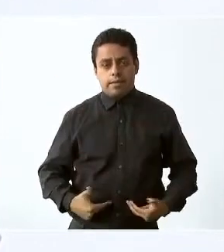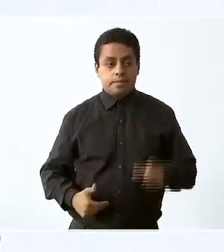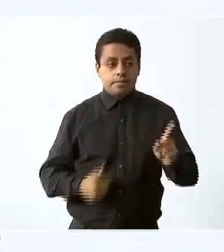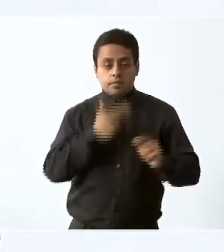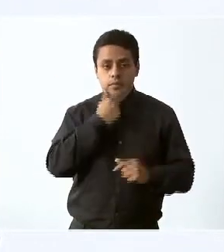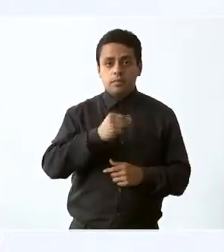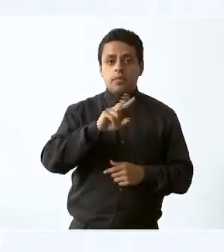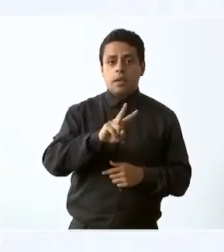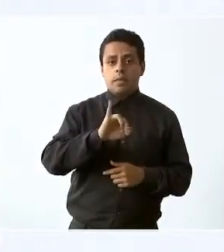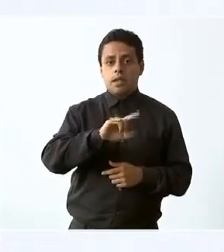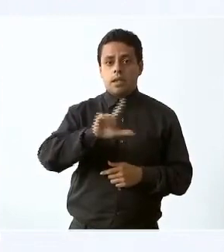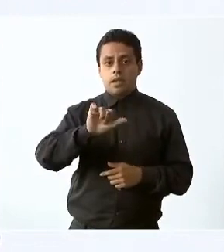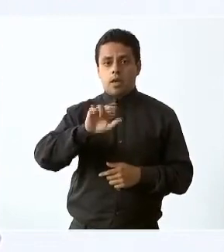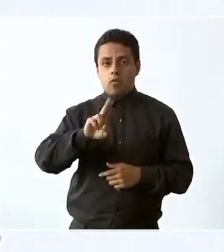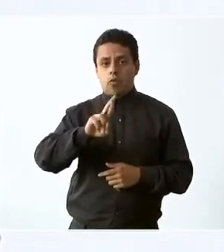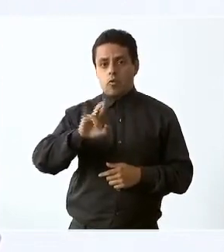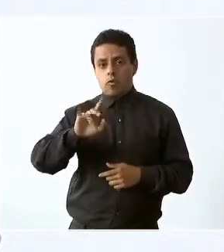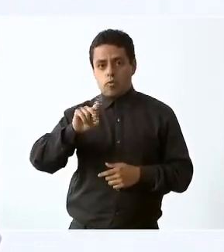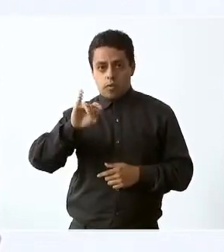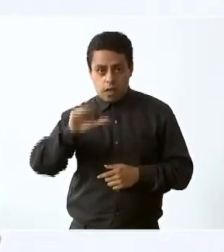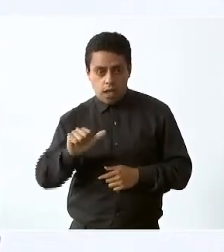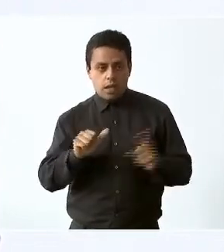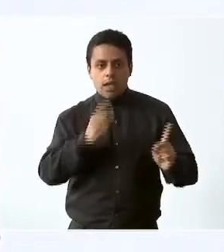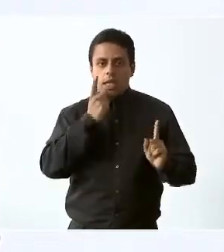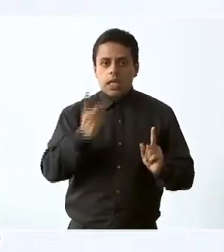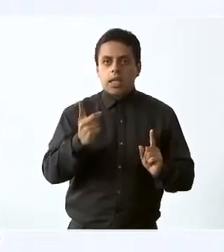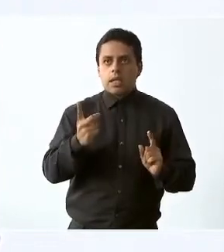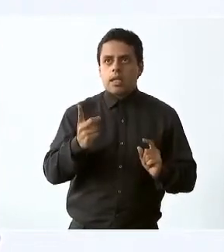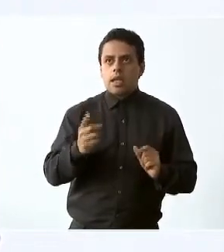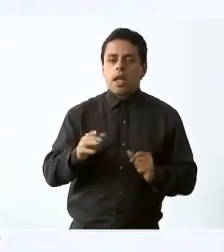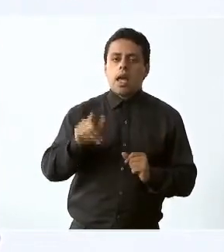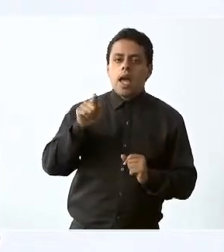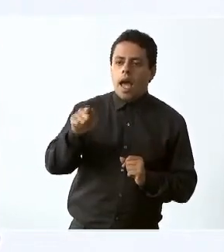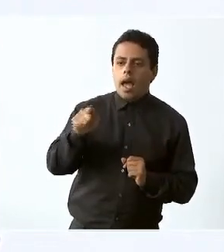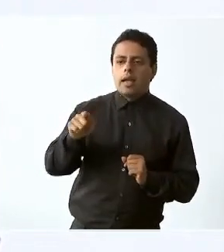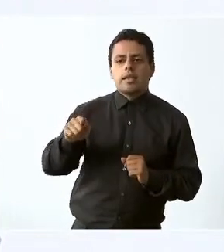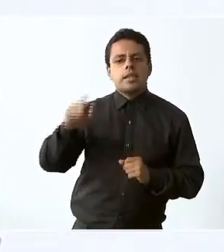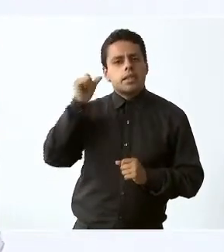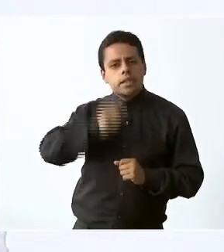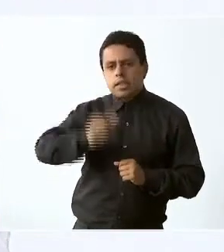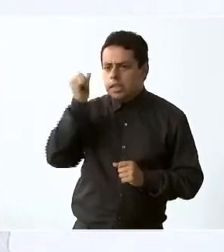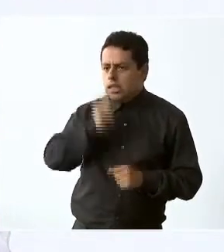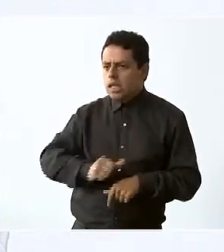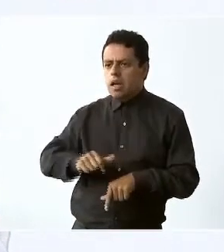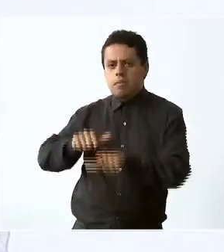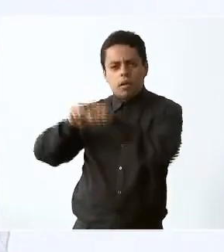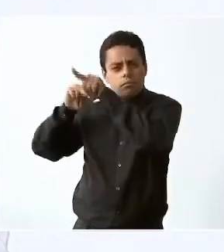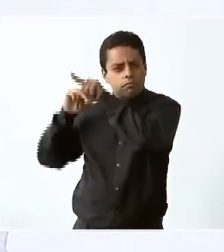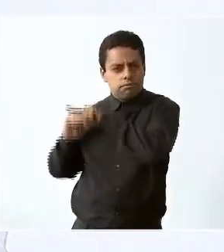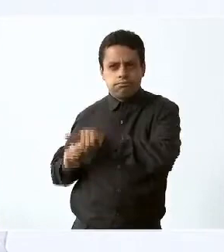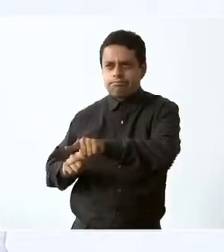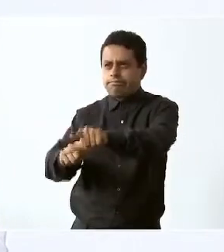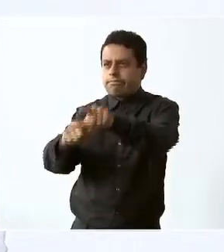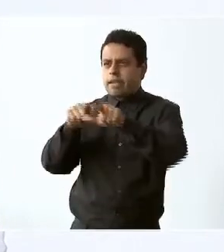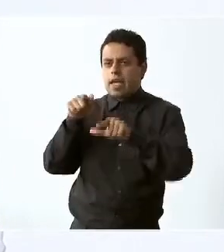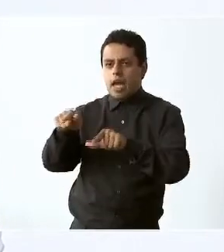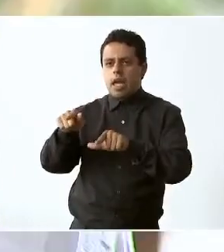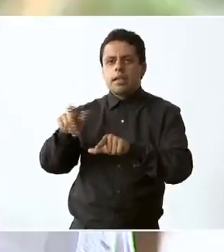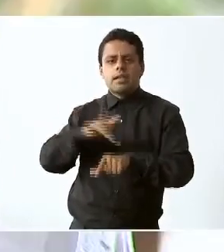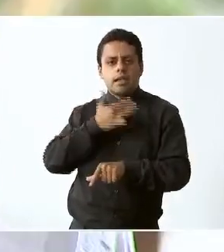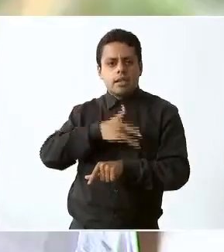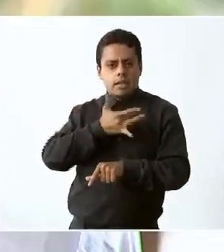Villaurrutia señaló que en él hay una energía adánica siempre viva más allá de cualquier